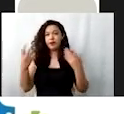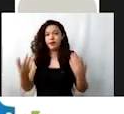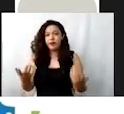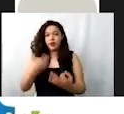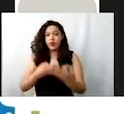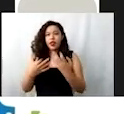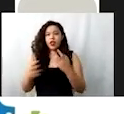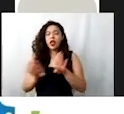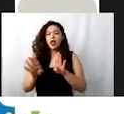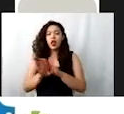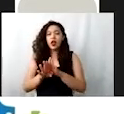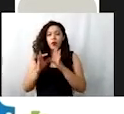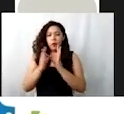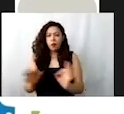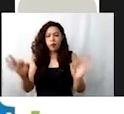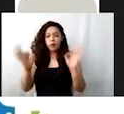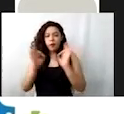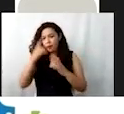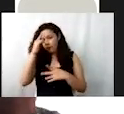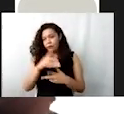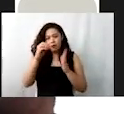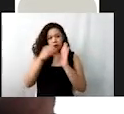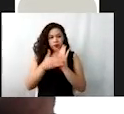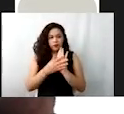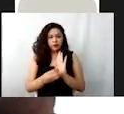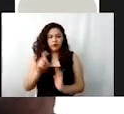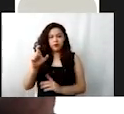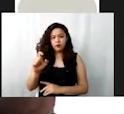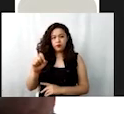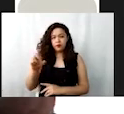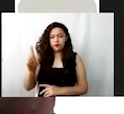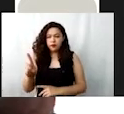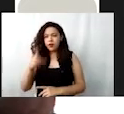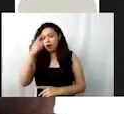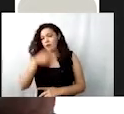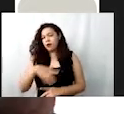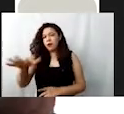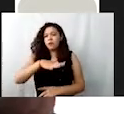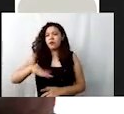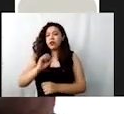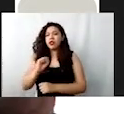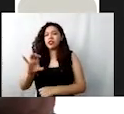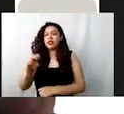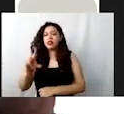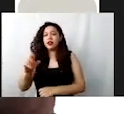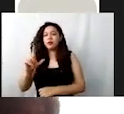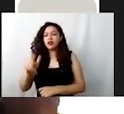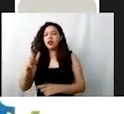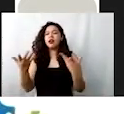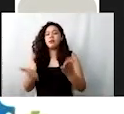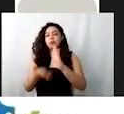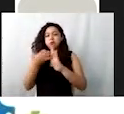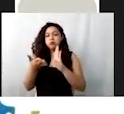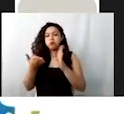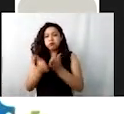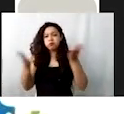juega en la estructura de la Agenda 2030, la sociedad civil, cómo ha participado en esta estructura. Y bueno,